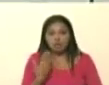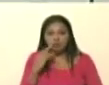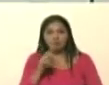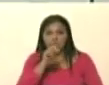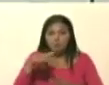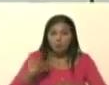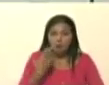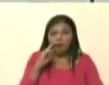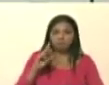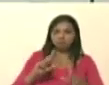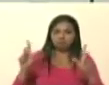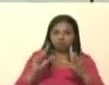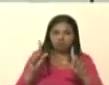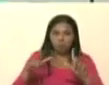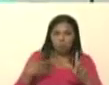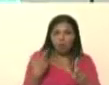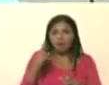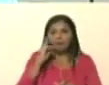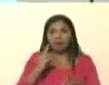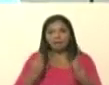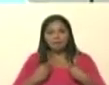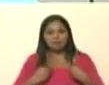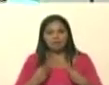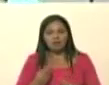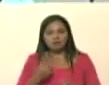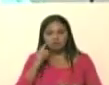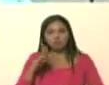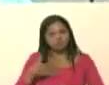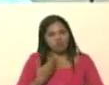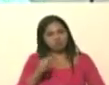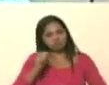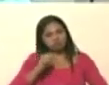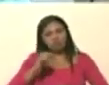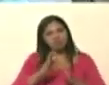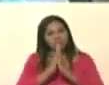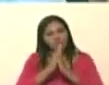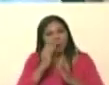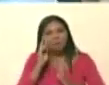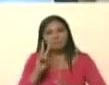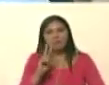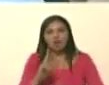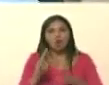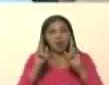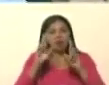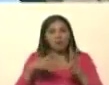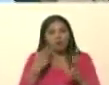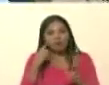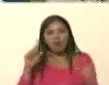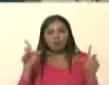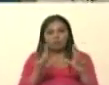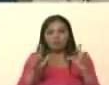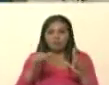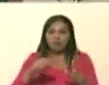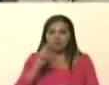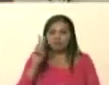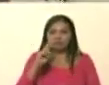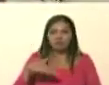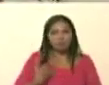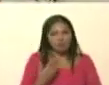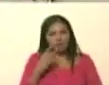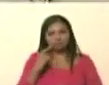ustedes pueden verla la recomiendo ojalá la pudiera pasar alguna televisora de venezuela